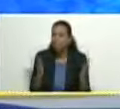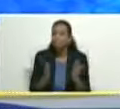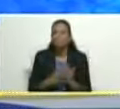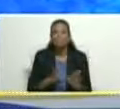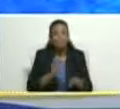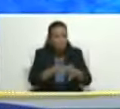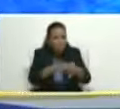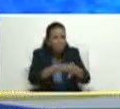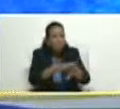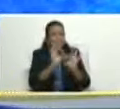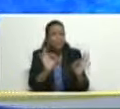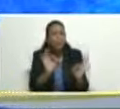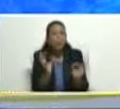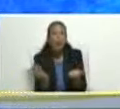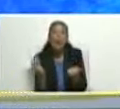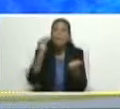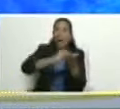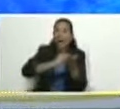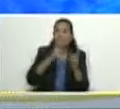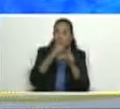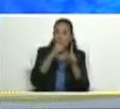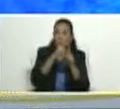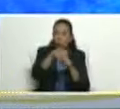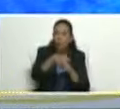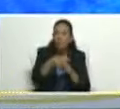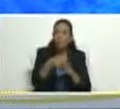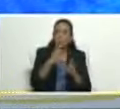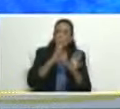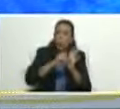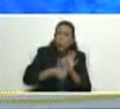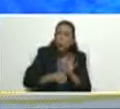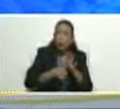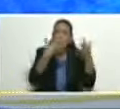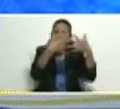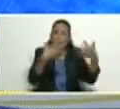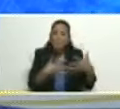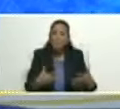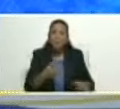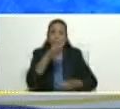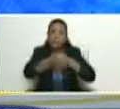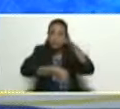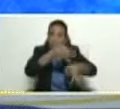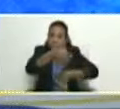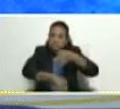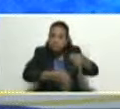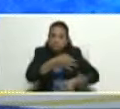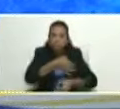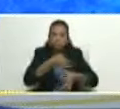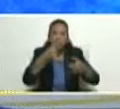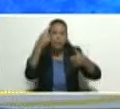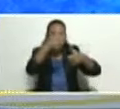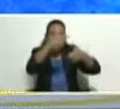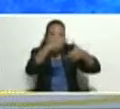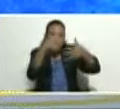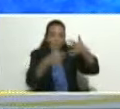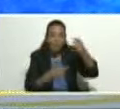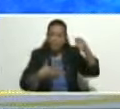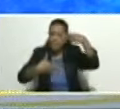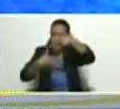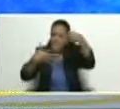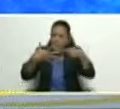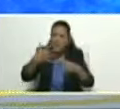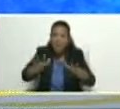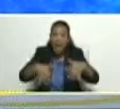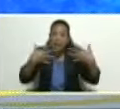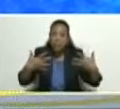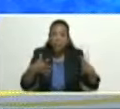Presidente, solo acotar, luego de su clase magistral y extraordinaria